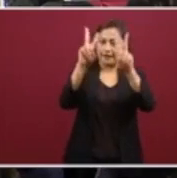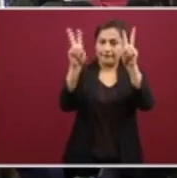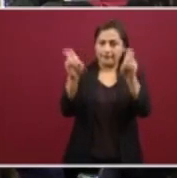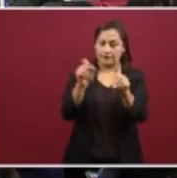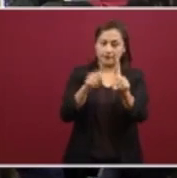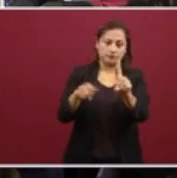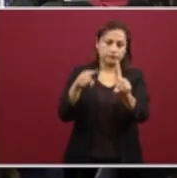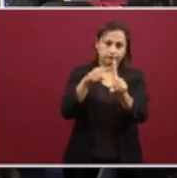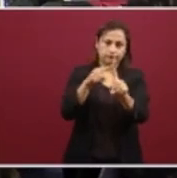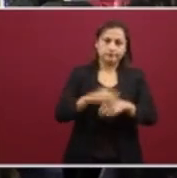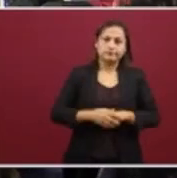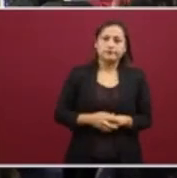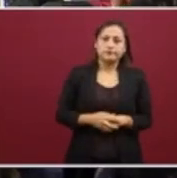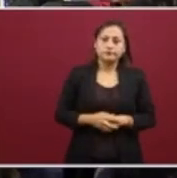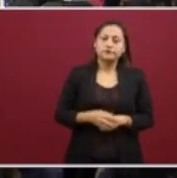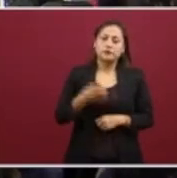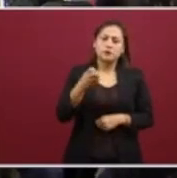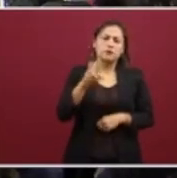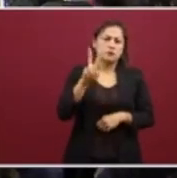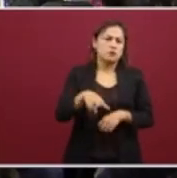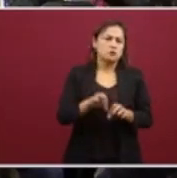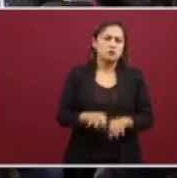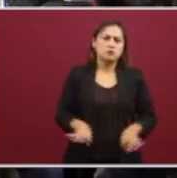tan importante.